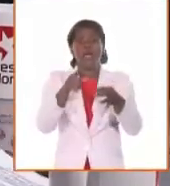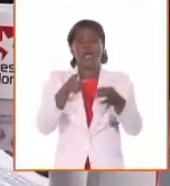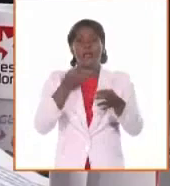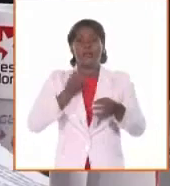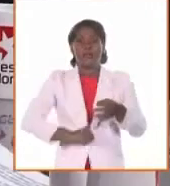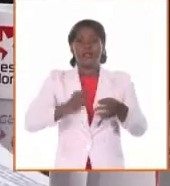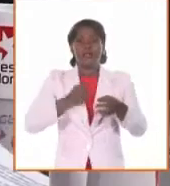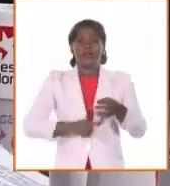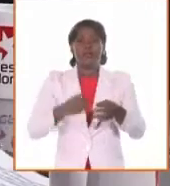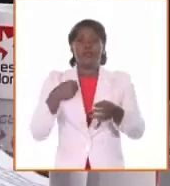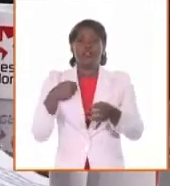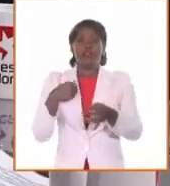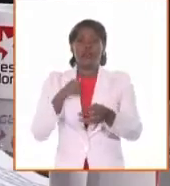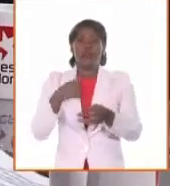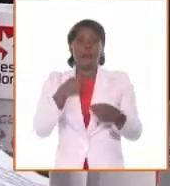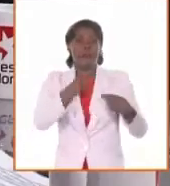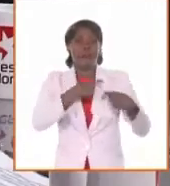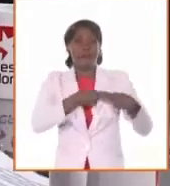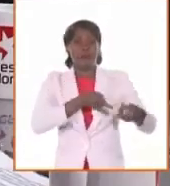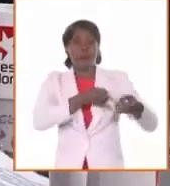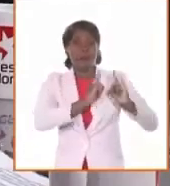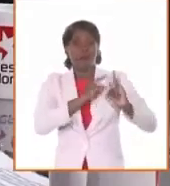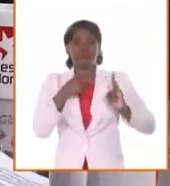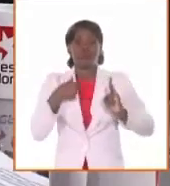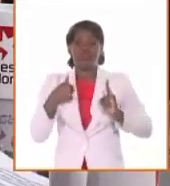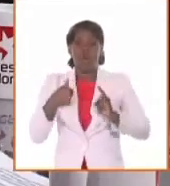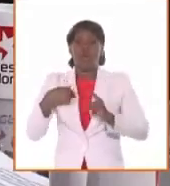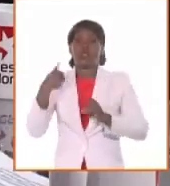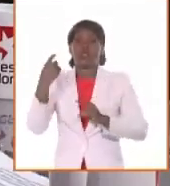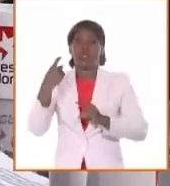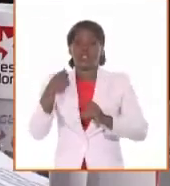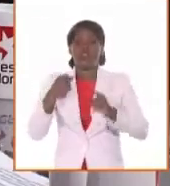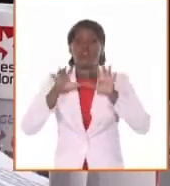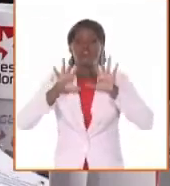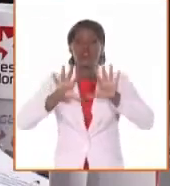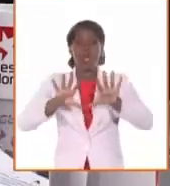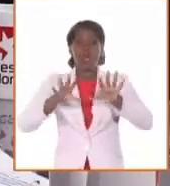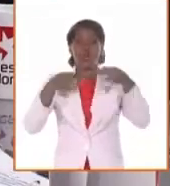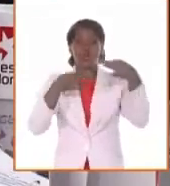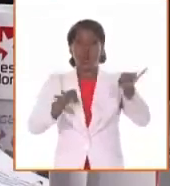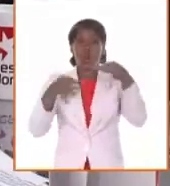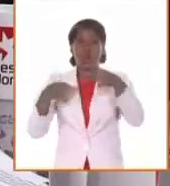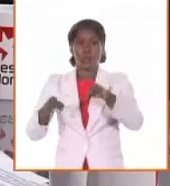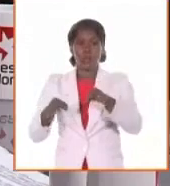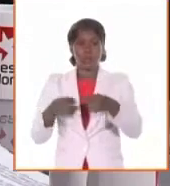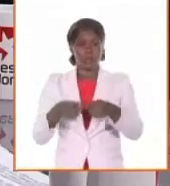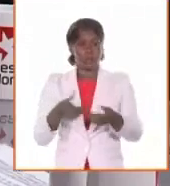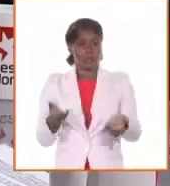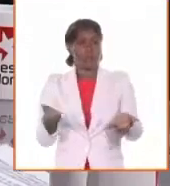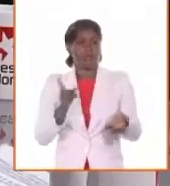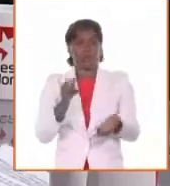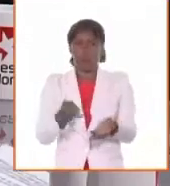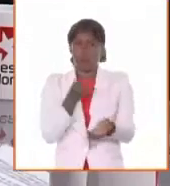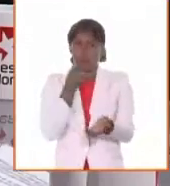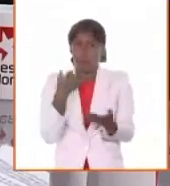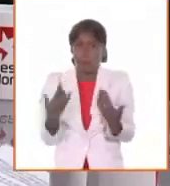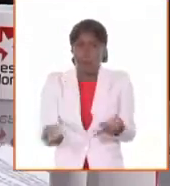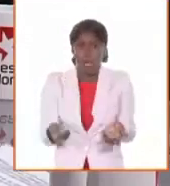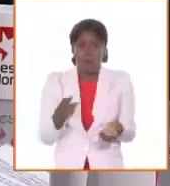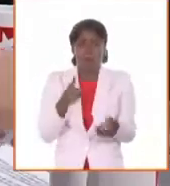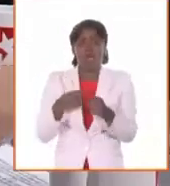de mi esposo que falleció y tengo que cambiar los papeles también hay que cambiar la cultura como usted decía él de instituciones